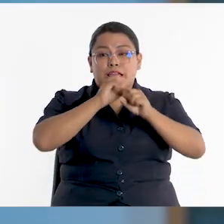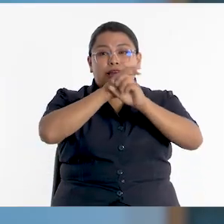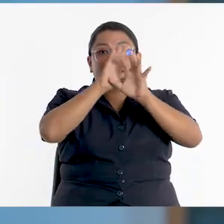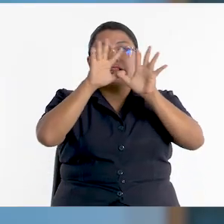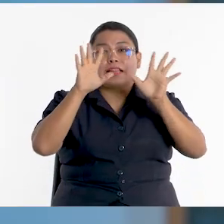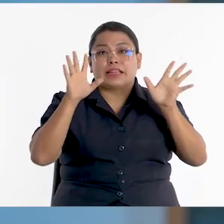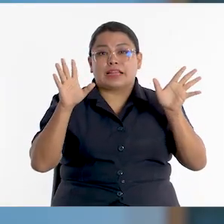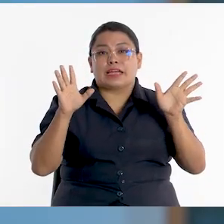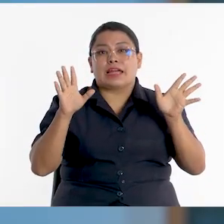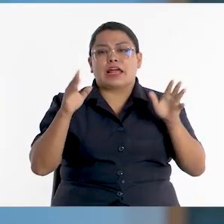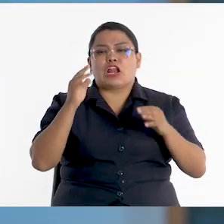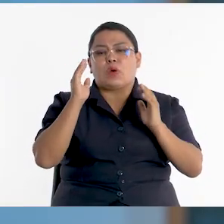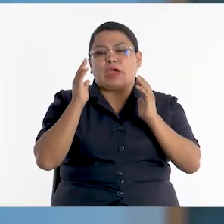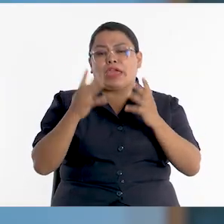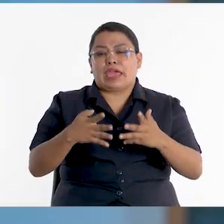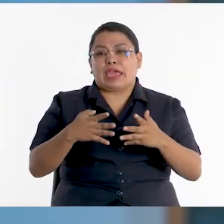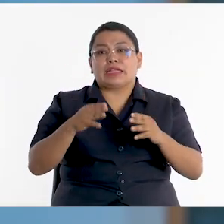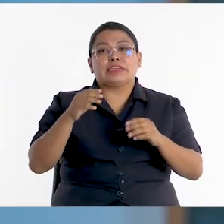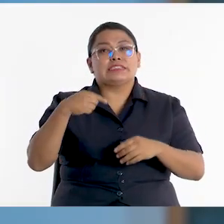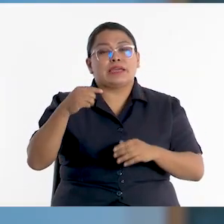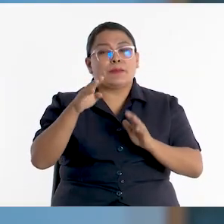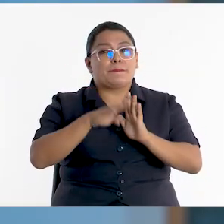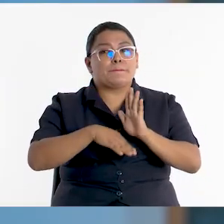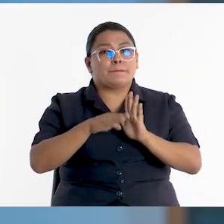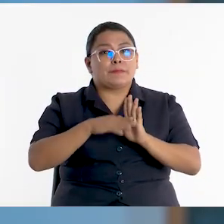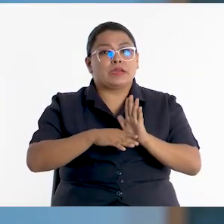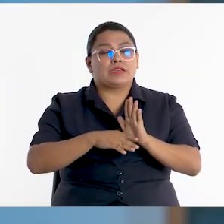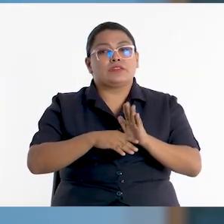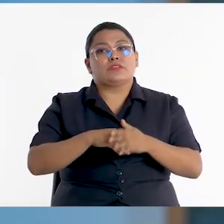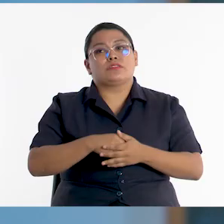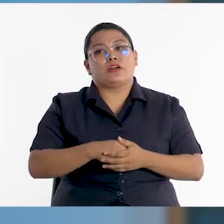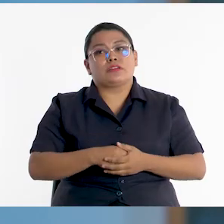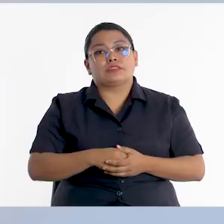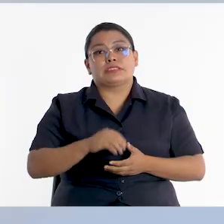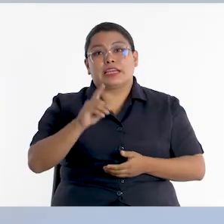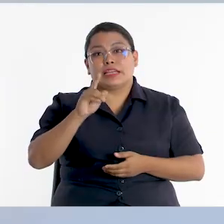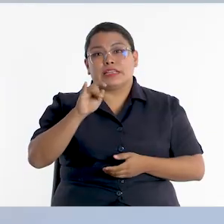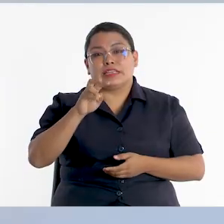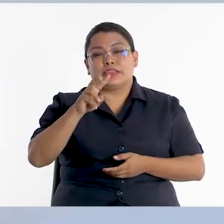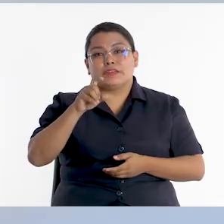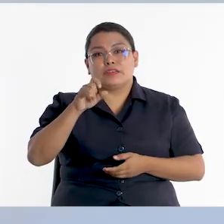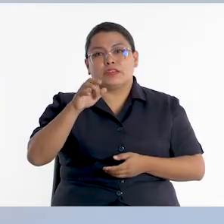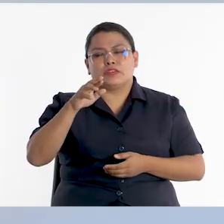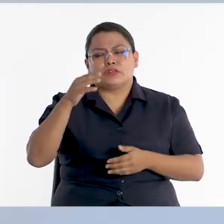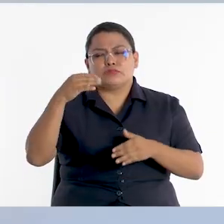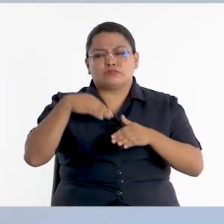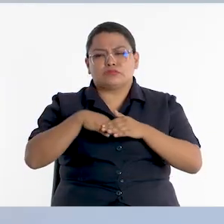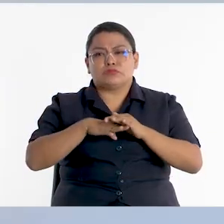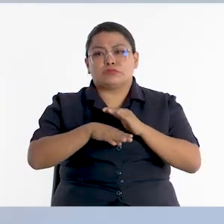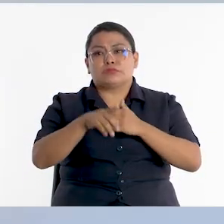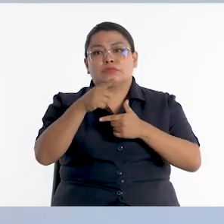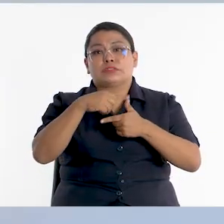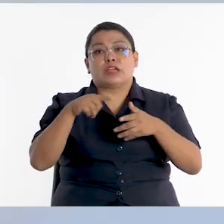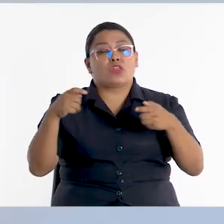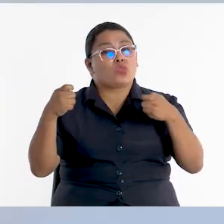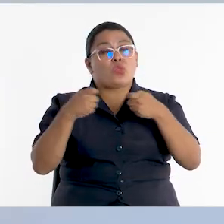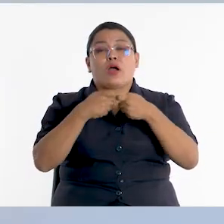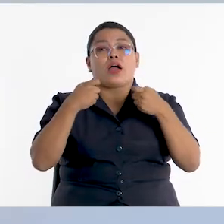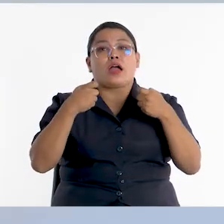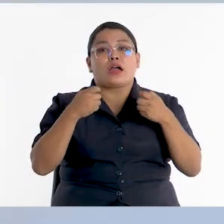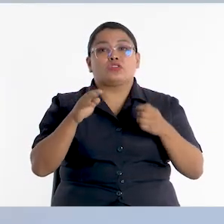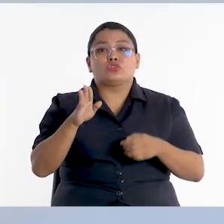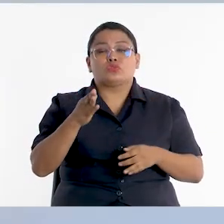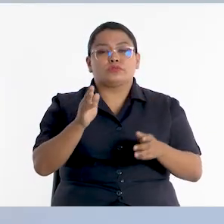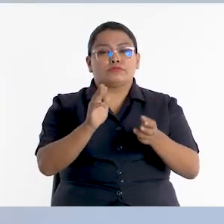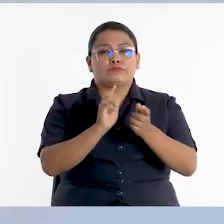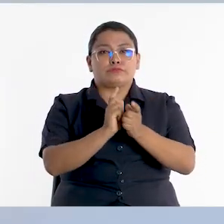Es de aclarar que el residuo siempre será menor que el divisor. Al introducir la división inexacta, se